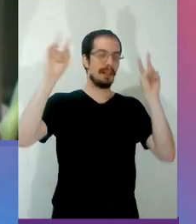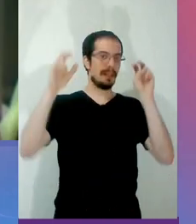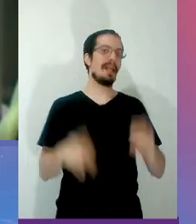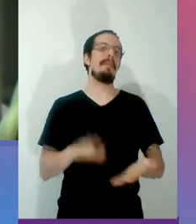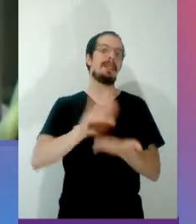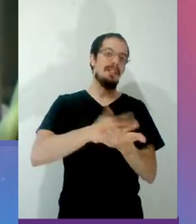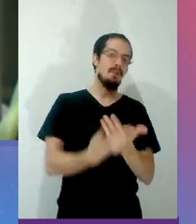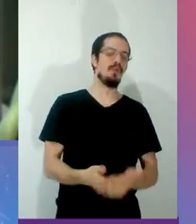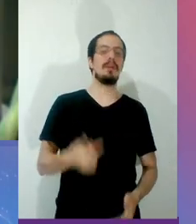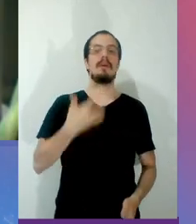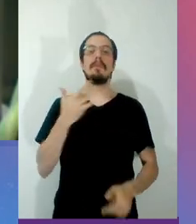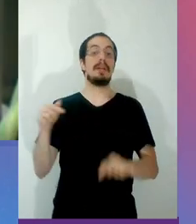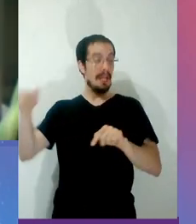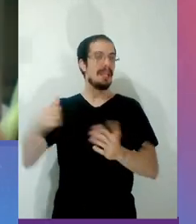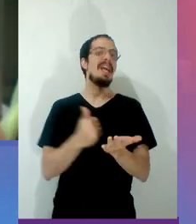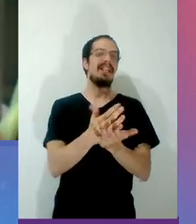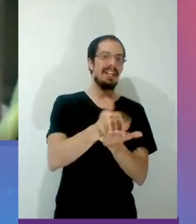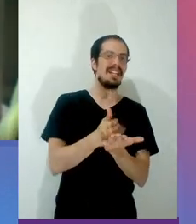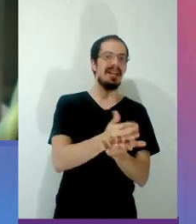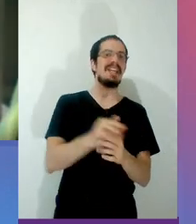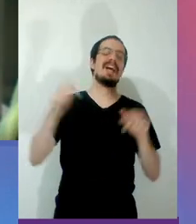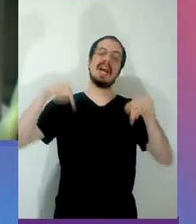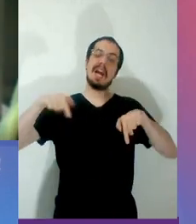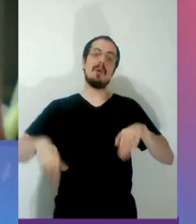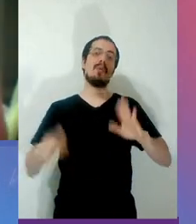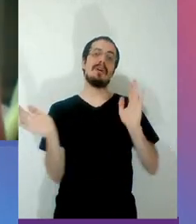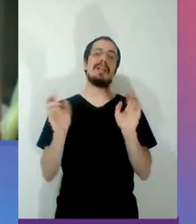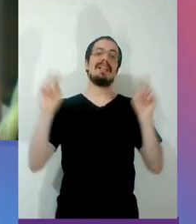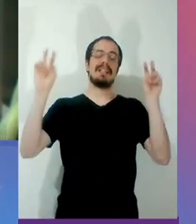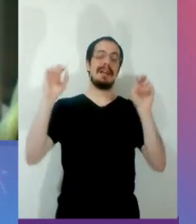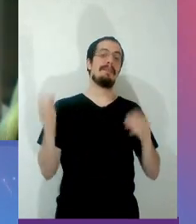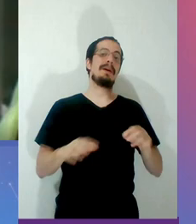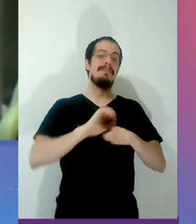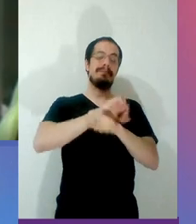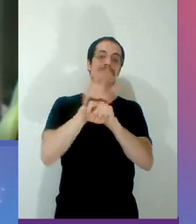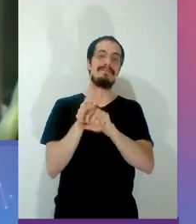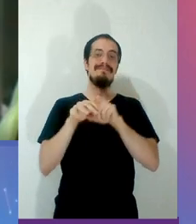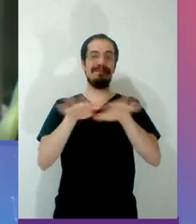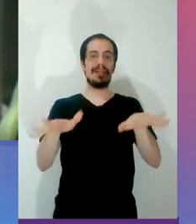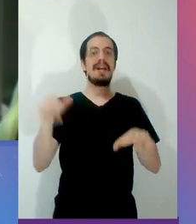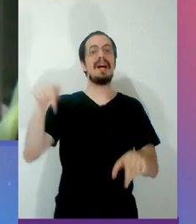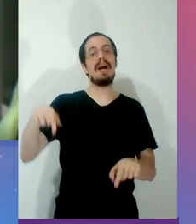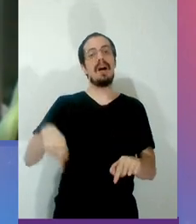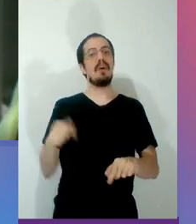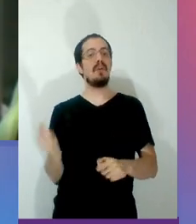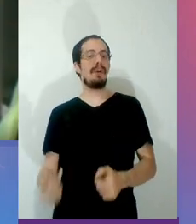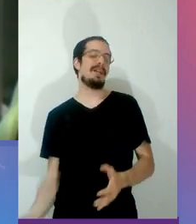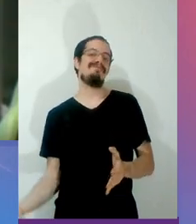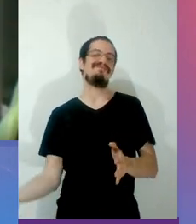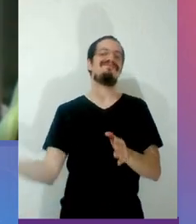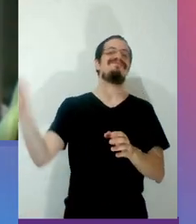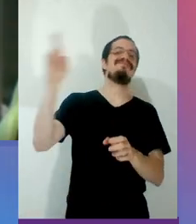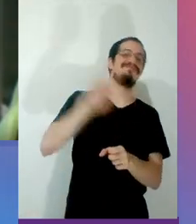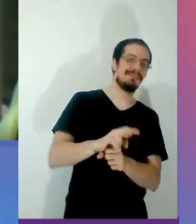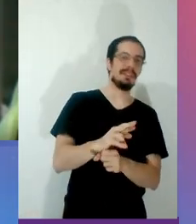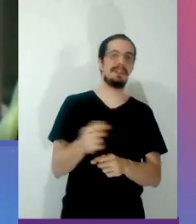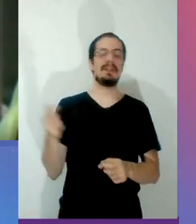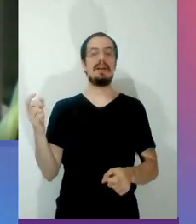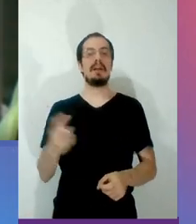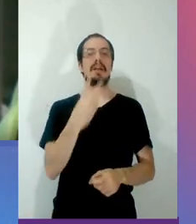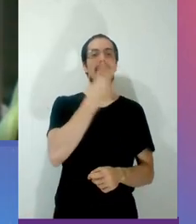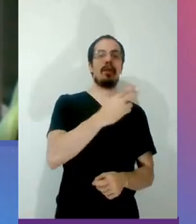que estuvo un poco en stand-by durante el año pandemia, pero que se ha vuelto a retomar ahora en el año